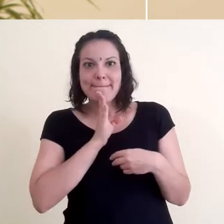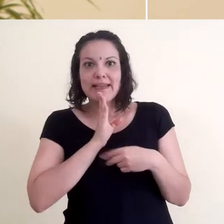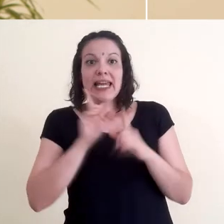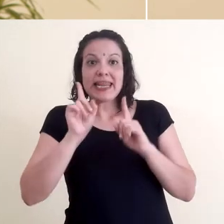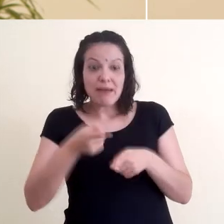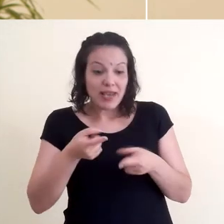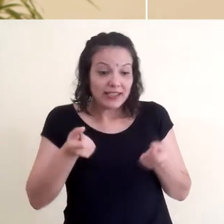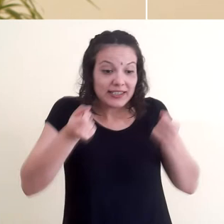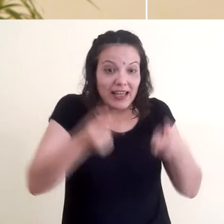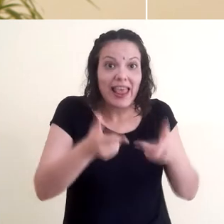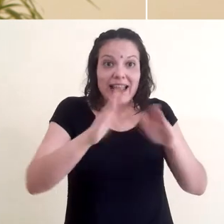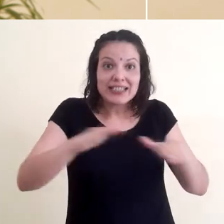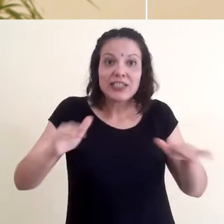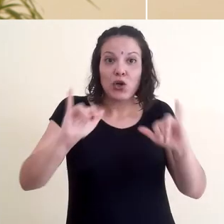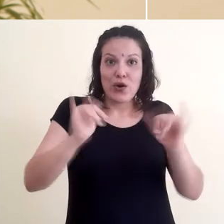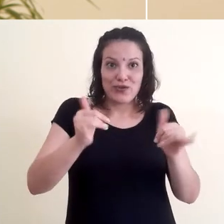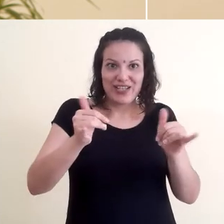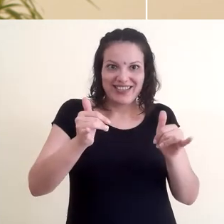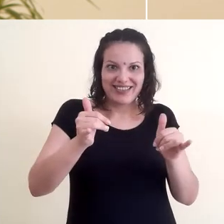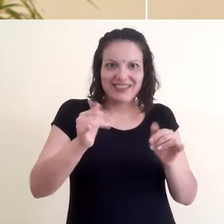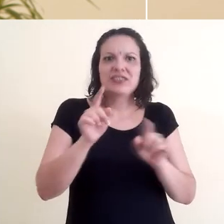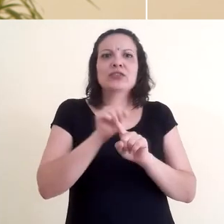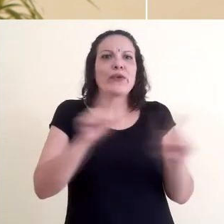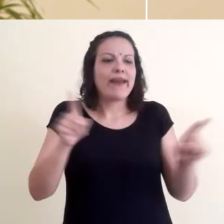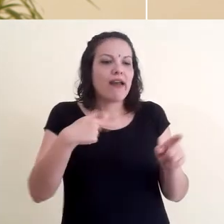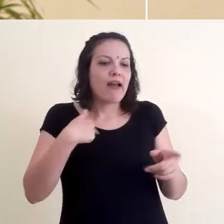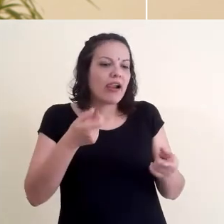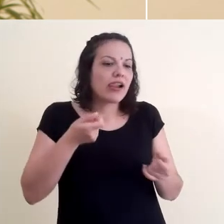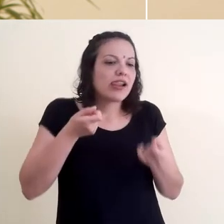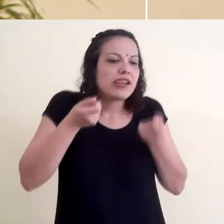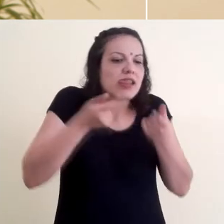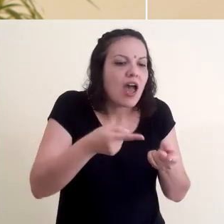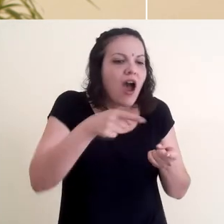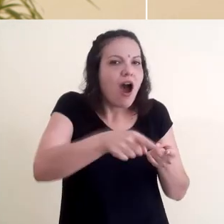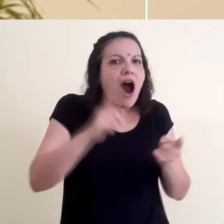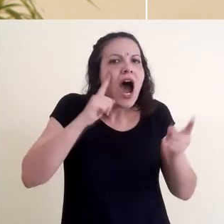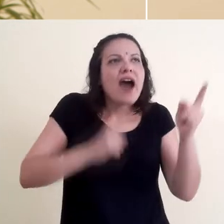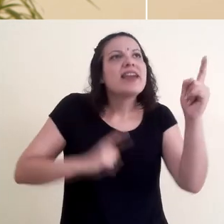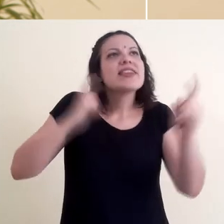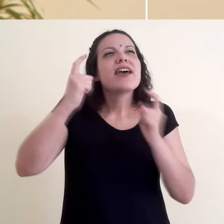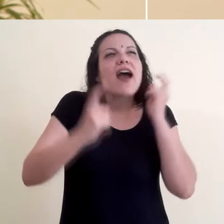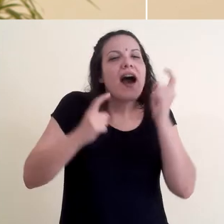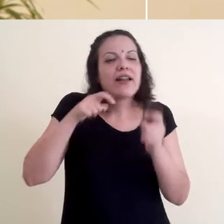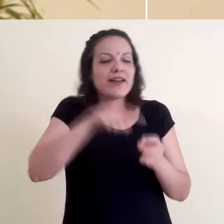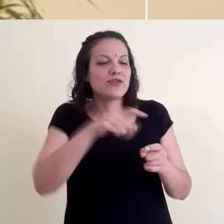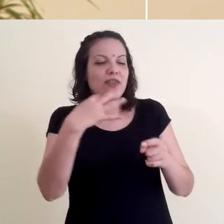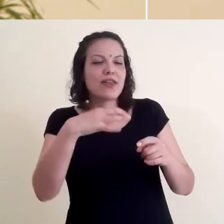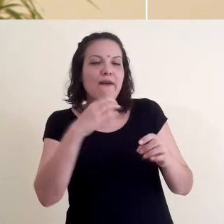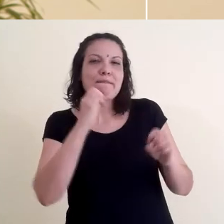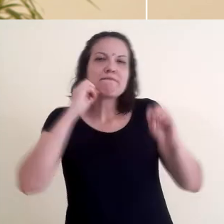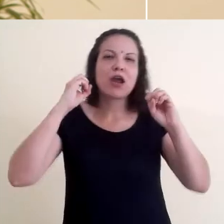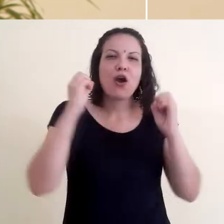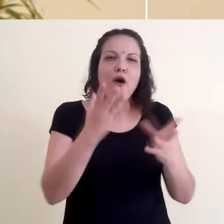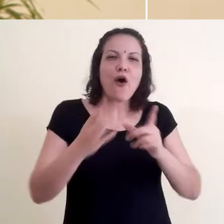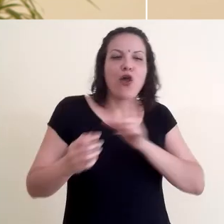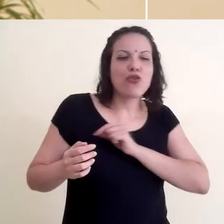los niños y a los adolescentes, entonces no les vamos a transmitir un ideal de cómo es que tienen que superar el duelo